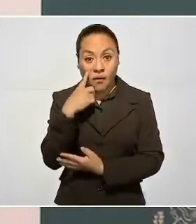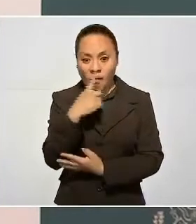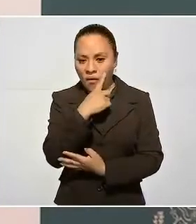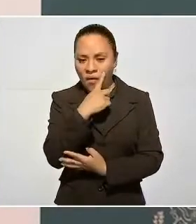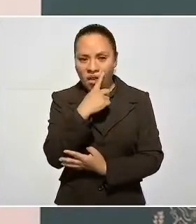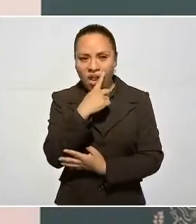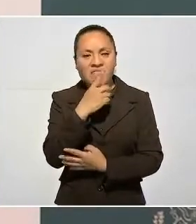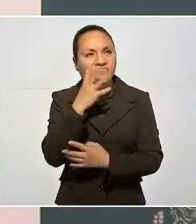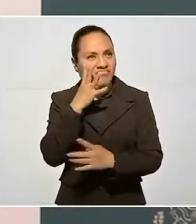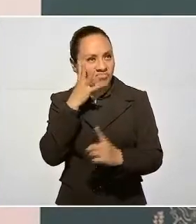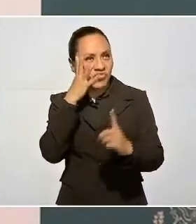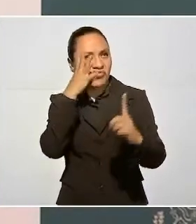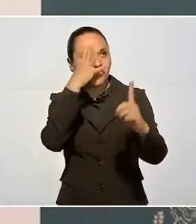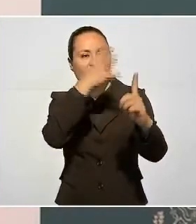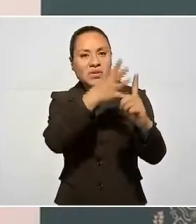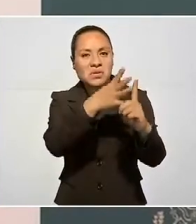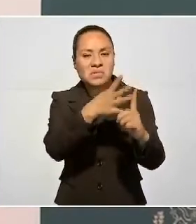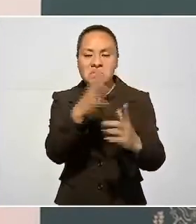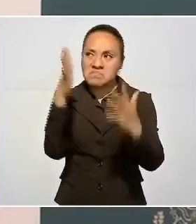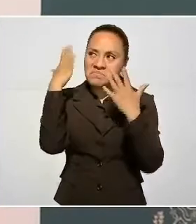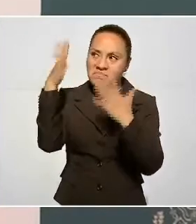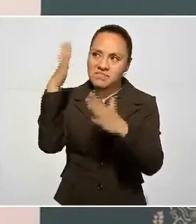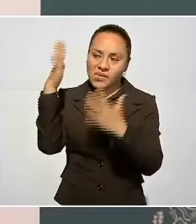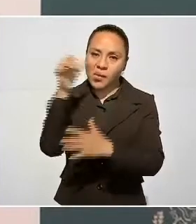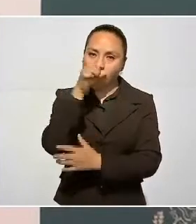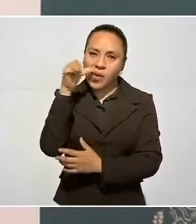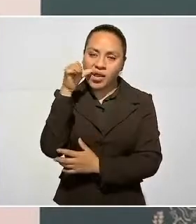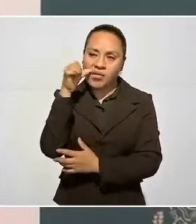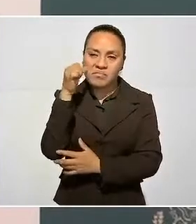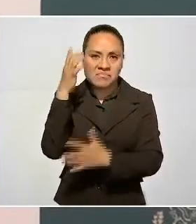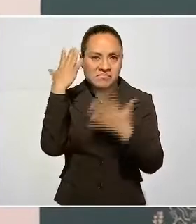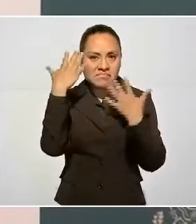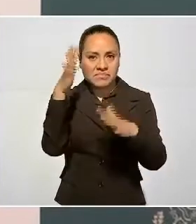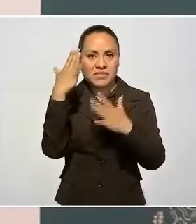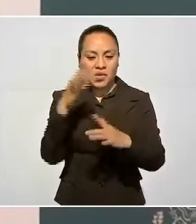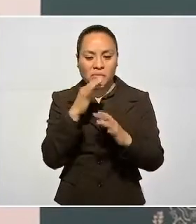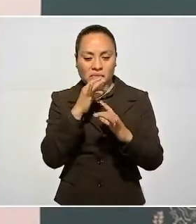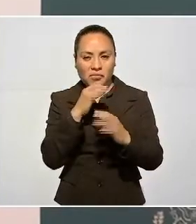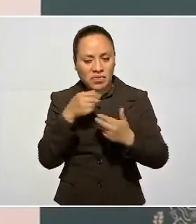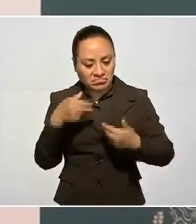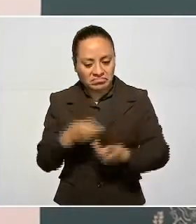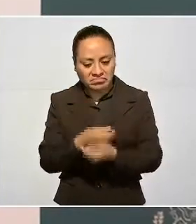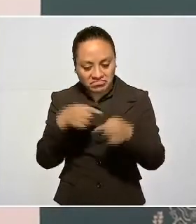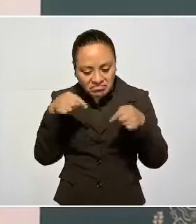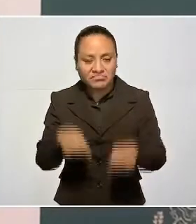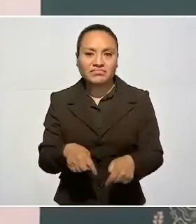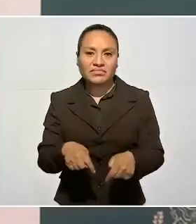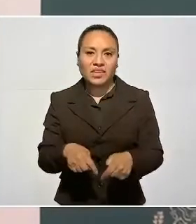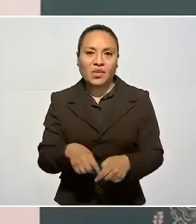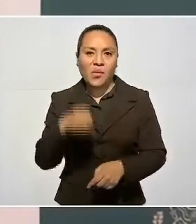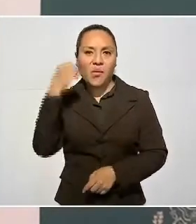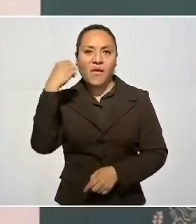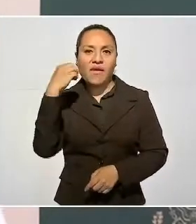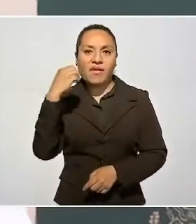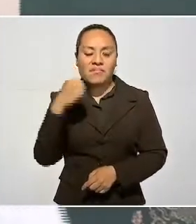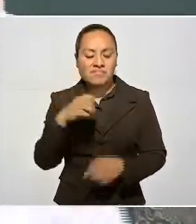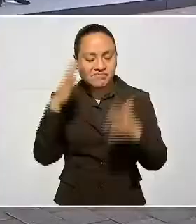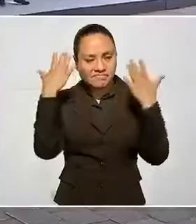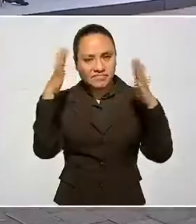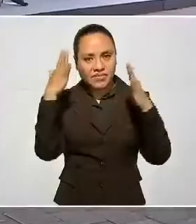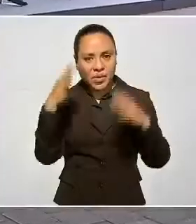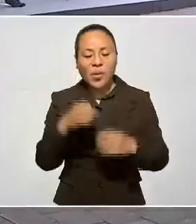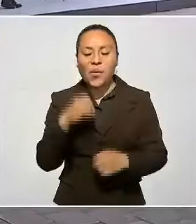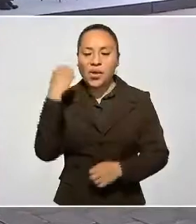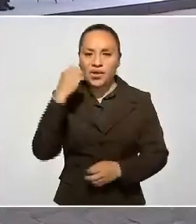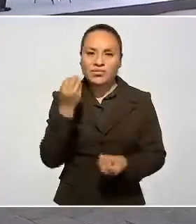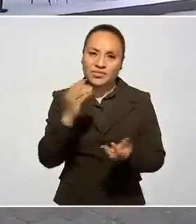de futuro. Que viva Juárez, que viva Guelatao, que viva Oaxaca, que viva Oaxaca. Muchas